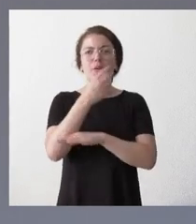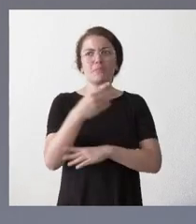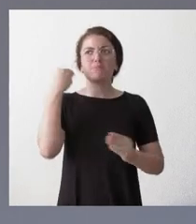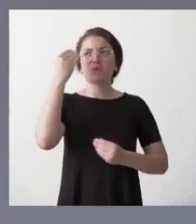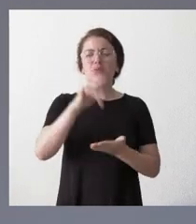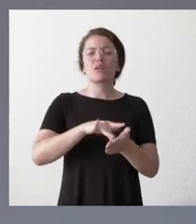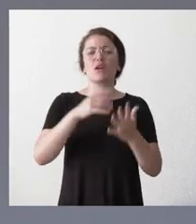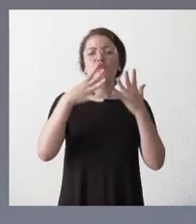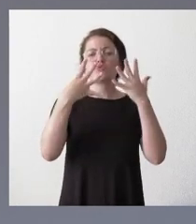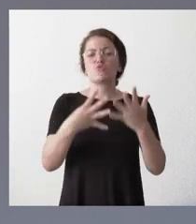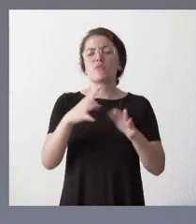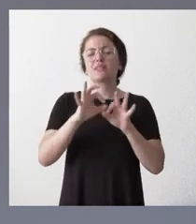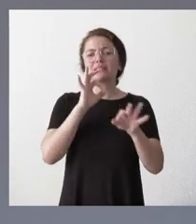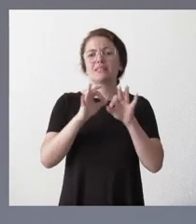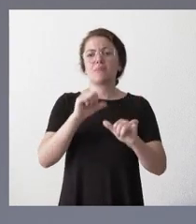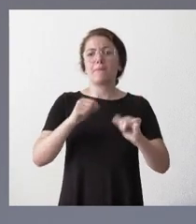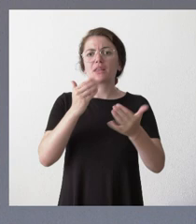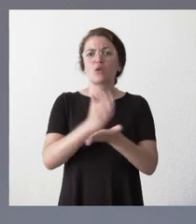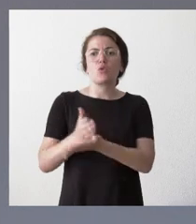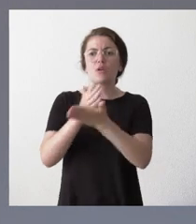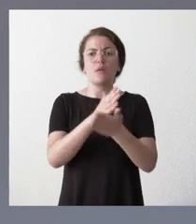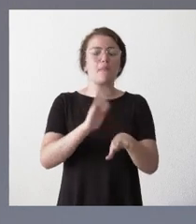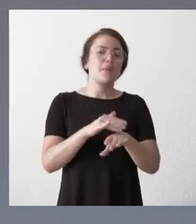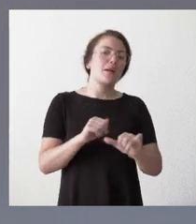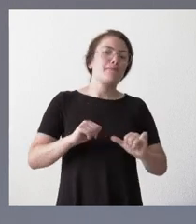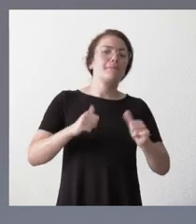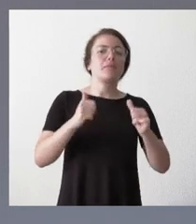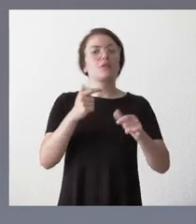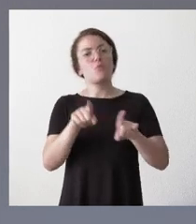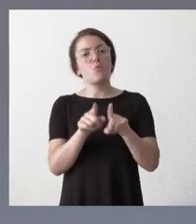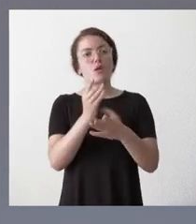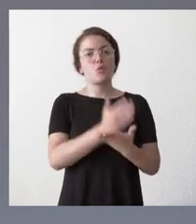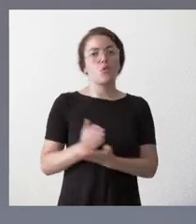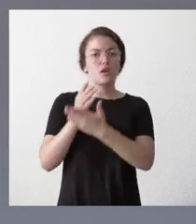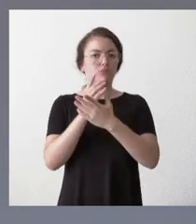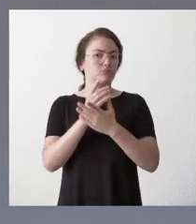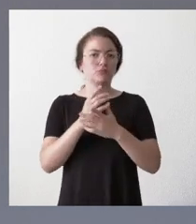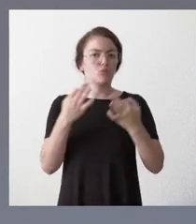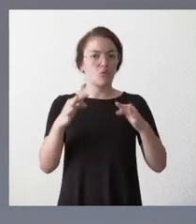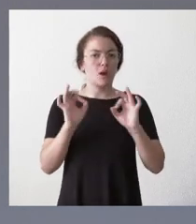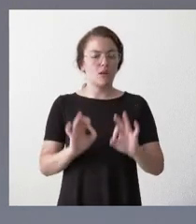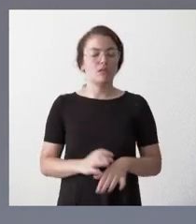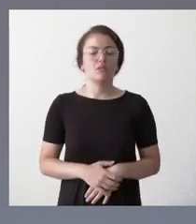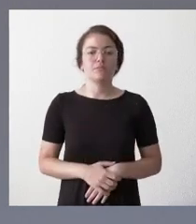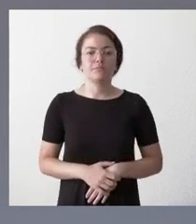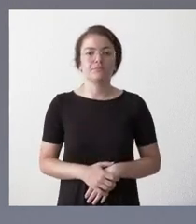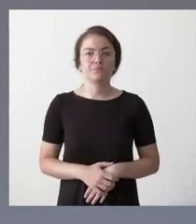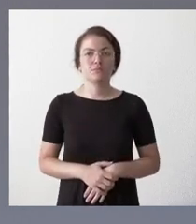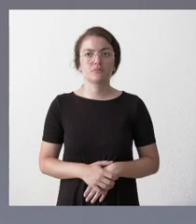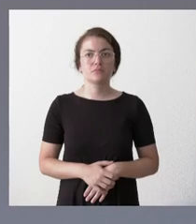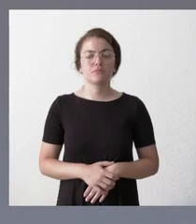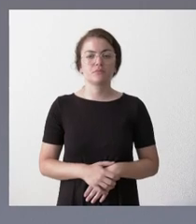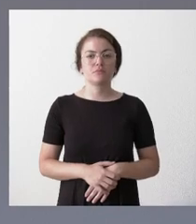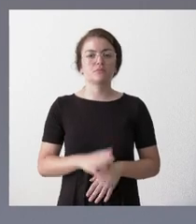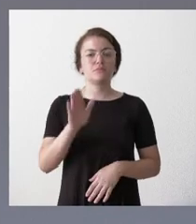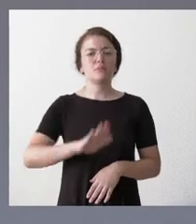escolar, de empezar con la escolarización y de tratar de normalizar la vida de estos menores. El traslado a Valladolid